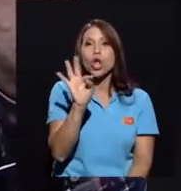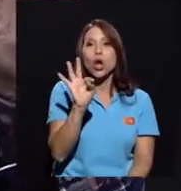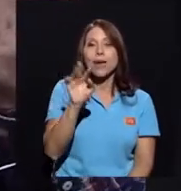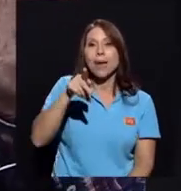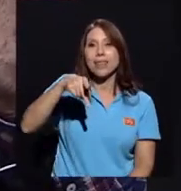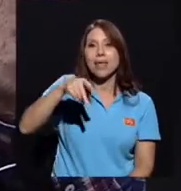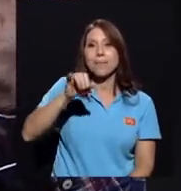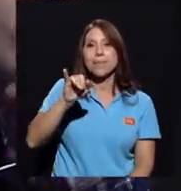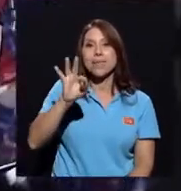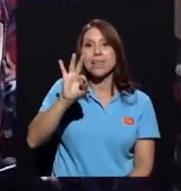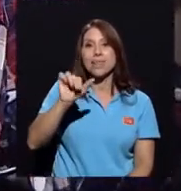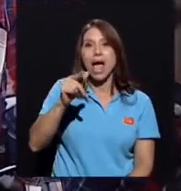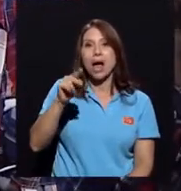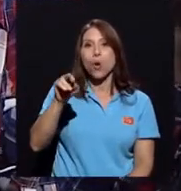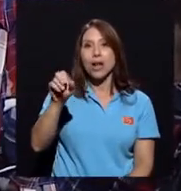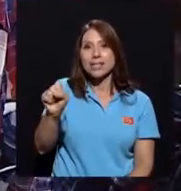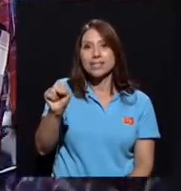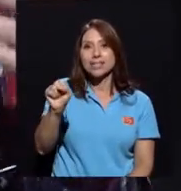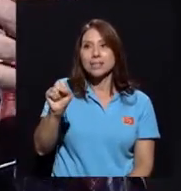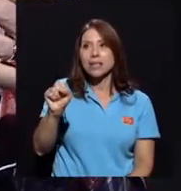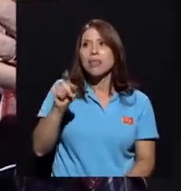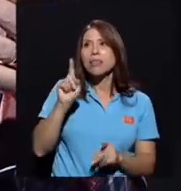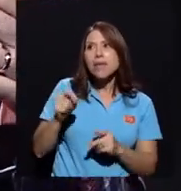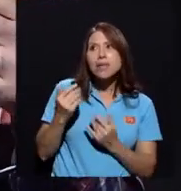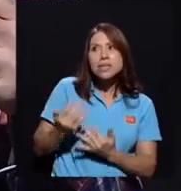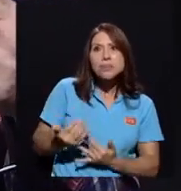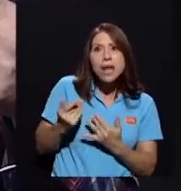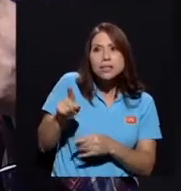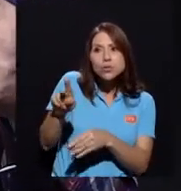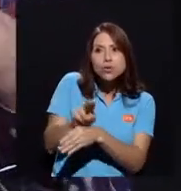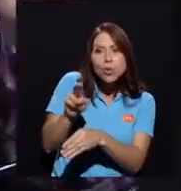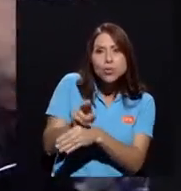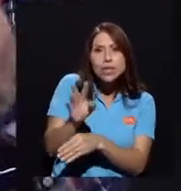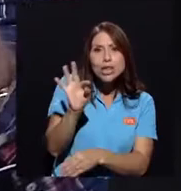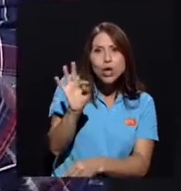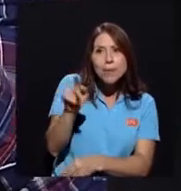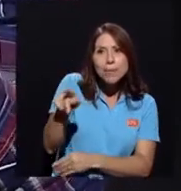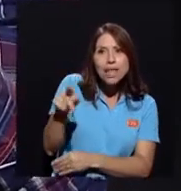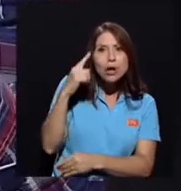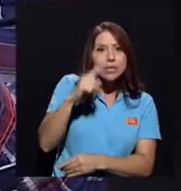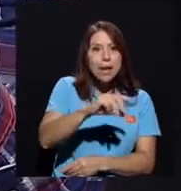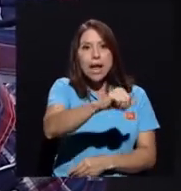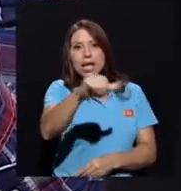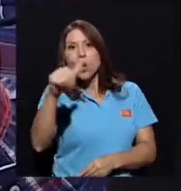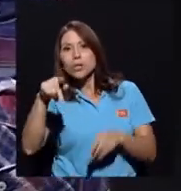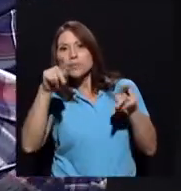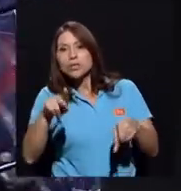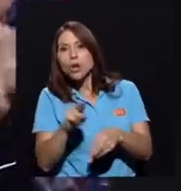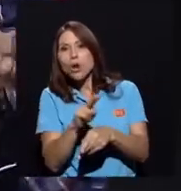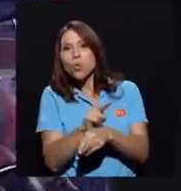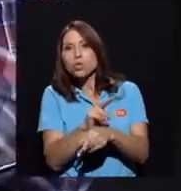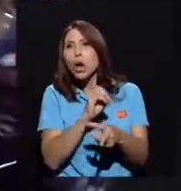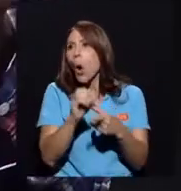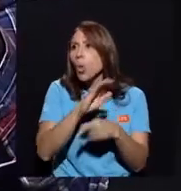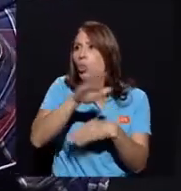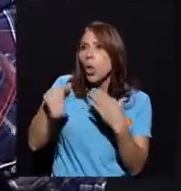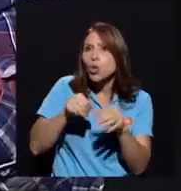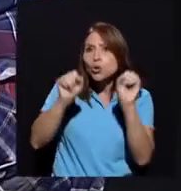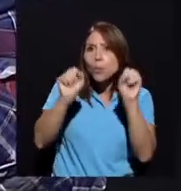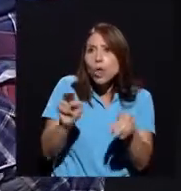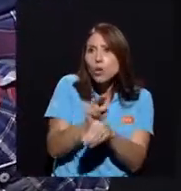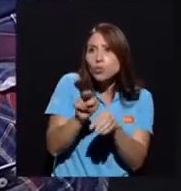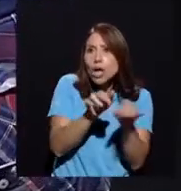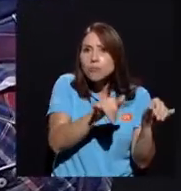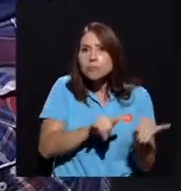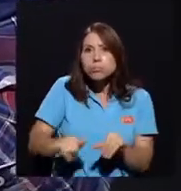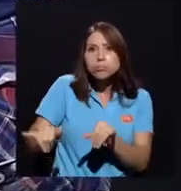esperarse a que los uses el teorema para que alguien más lo pueda usar o más gente puede usarlo al mismo tiempo y no se gasta no se agota